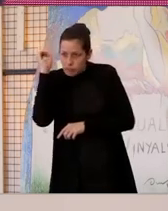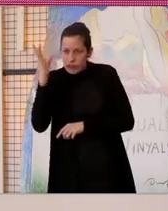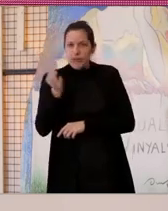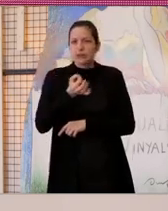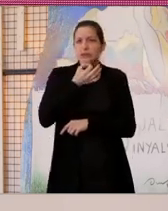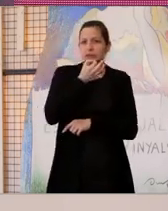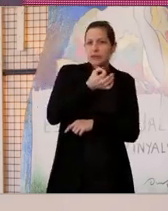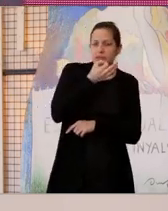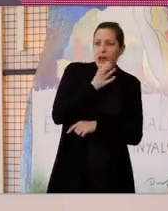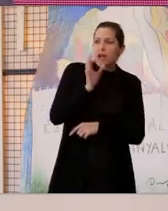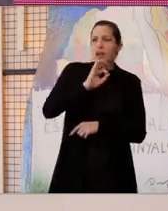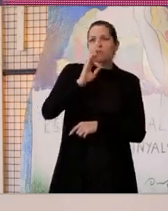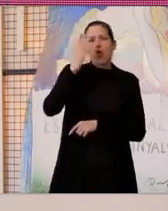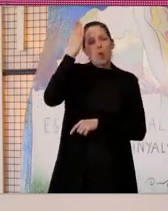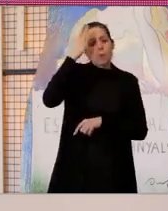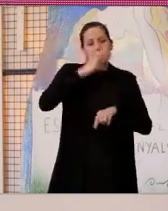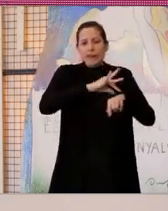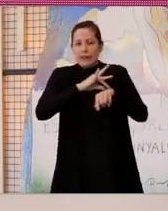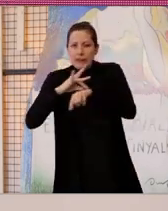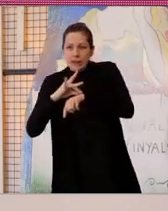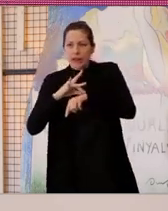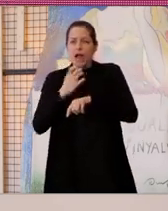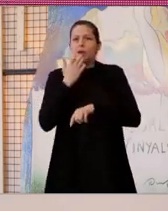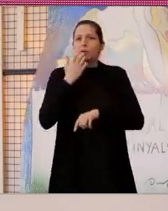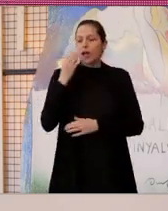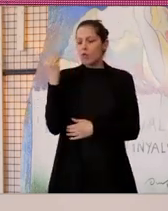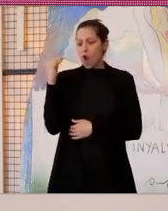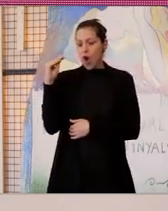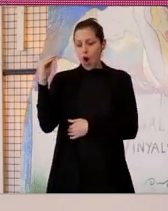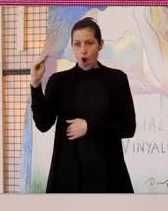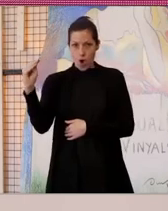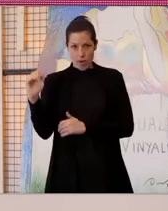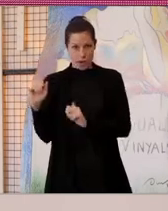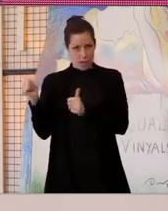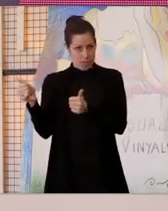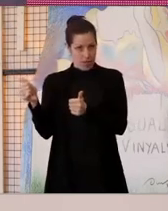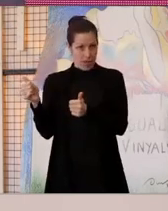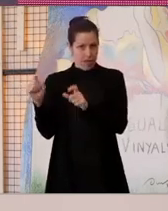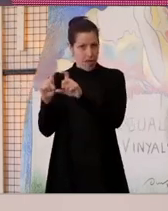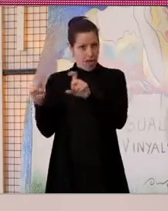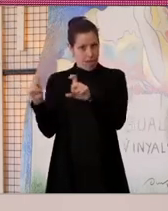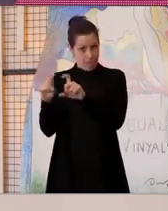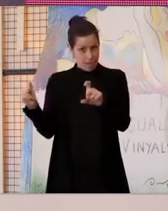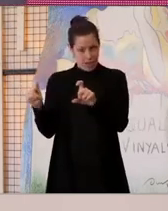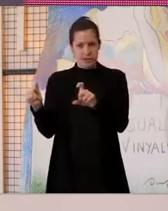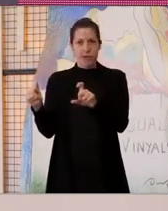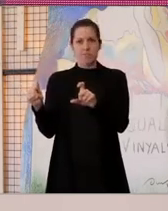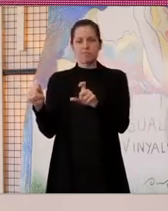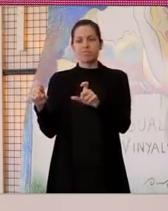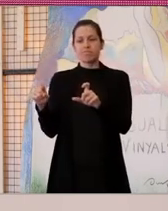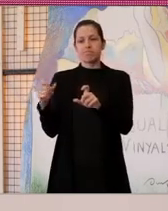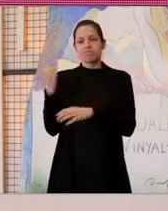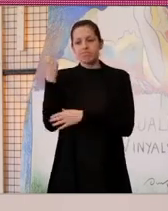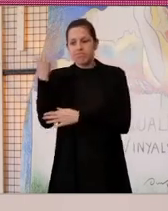personas adultas cuando a las a las jóvenes entran en las empresas ayudarlas de hacer